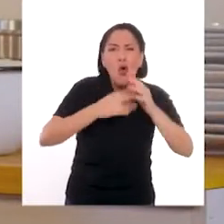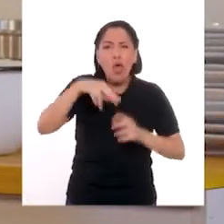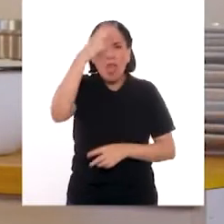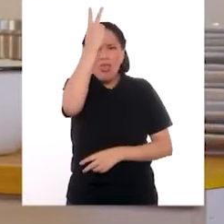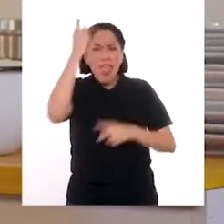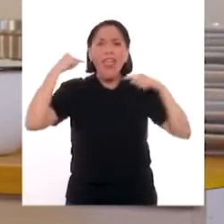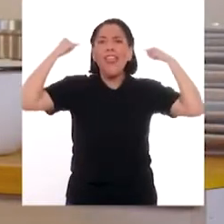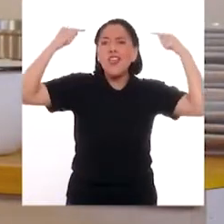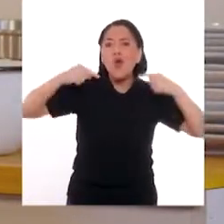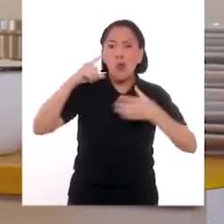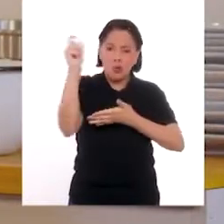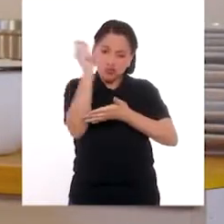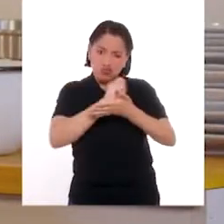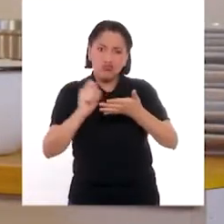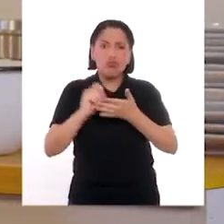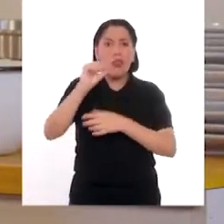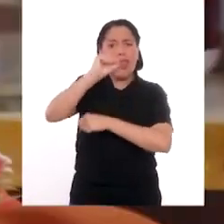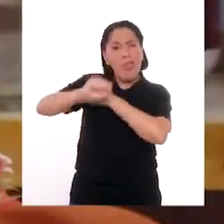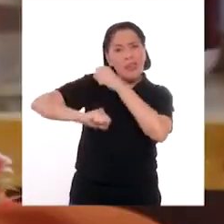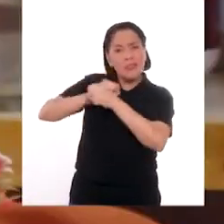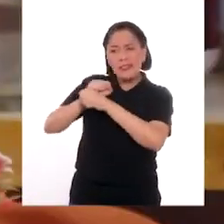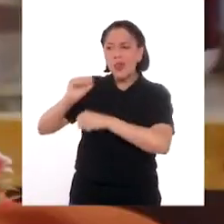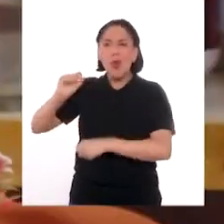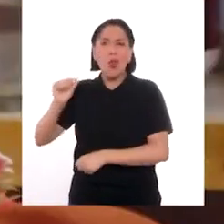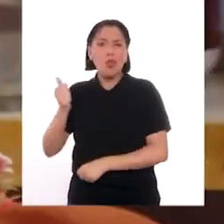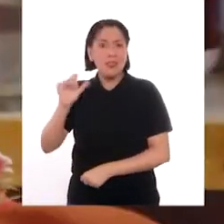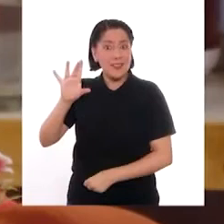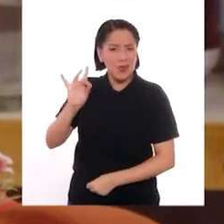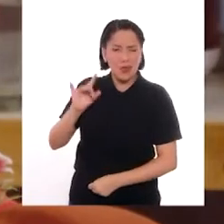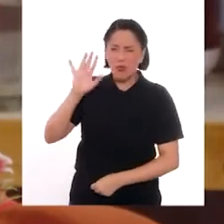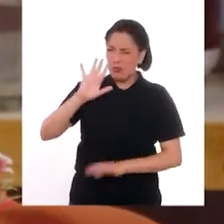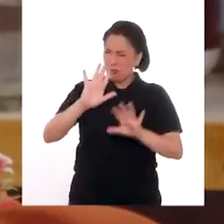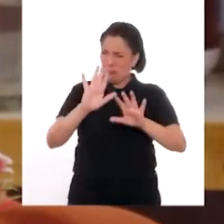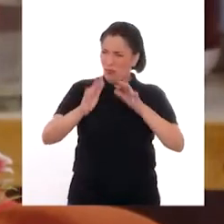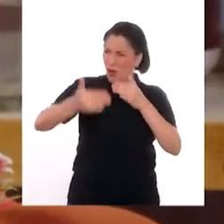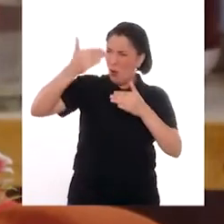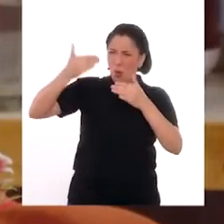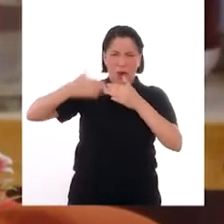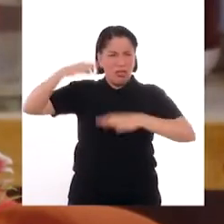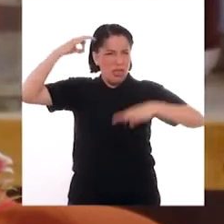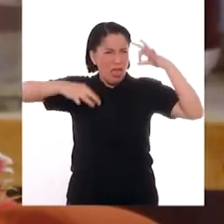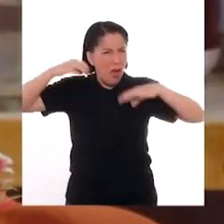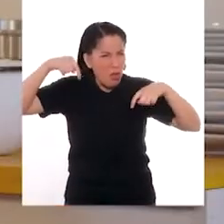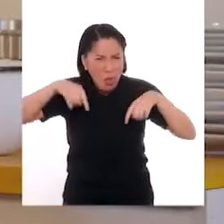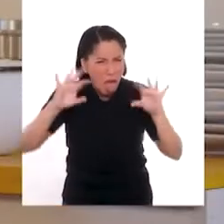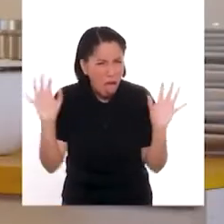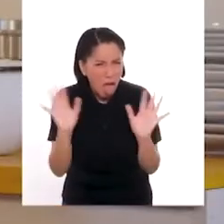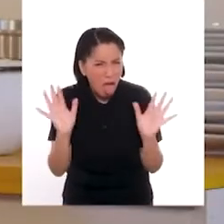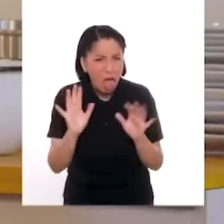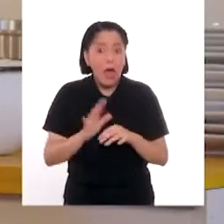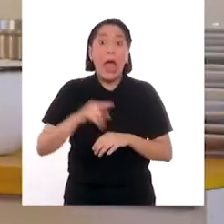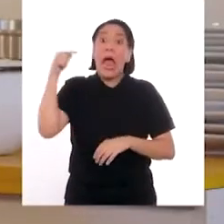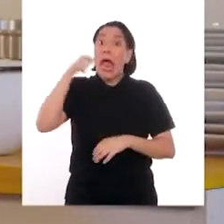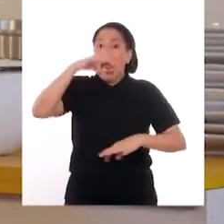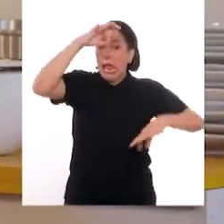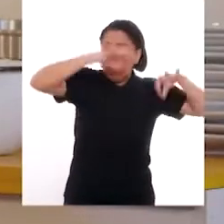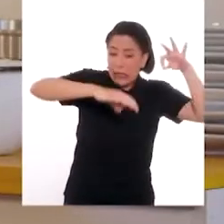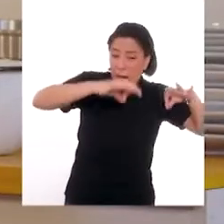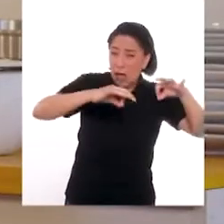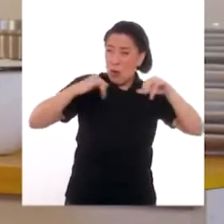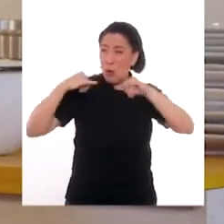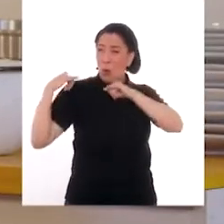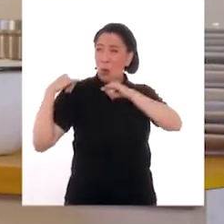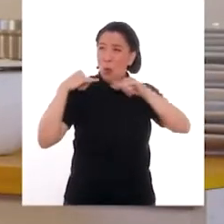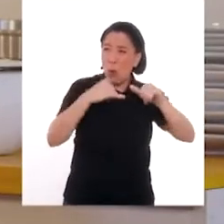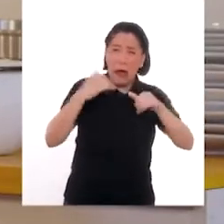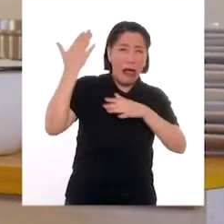creada en el siglo XVIII. ¿Y antes de eso, no había teatro? El teatro como lo conocemos ahora